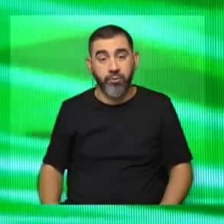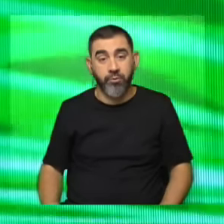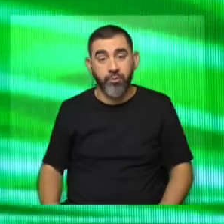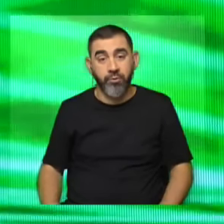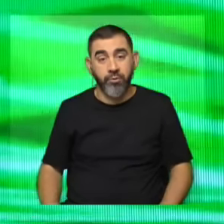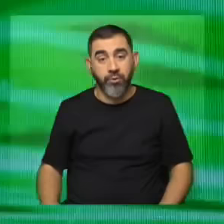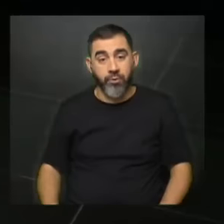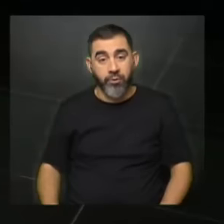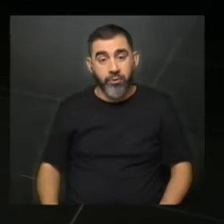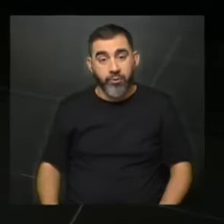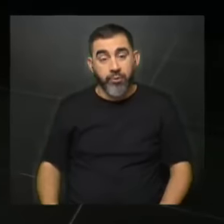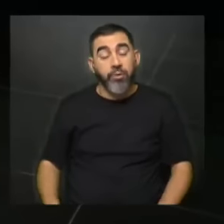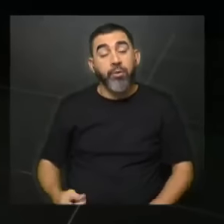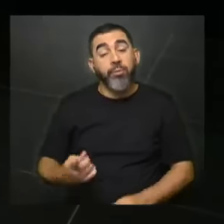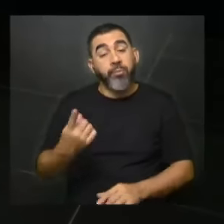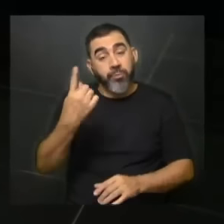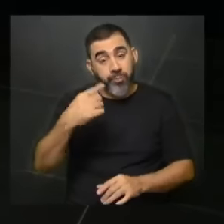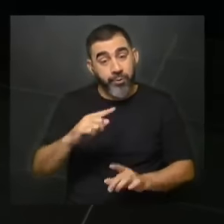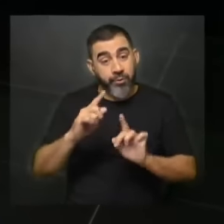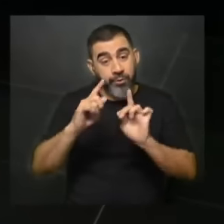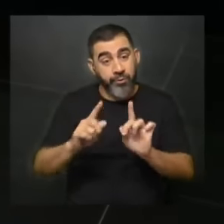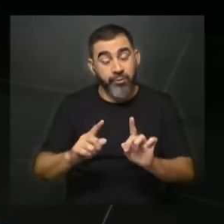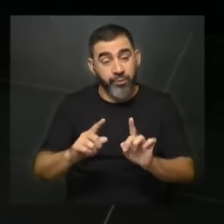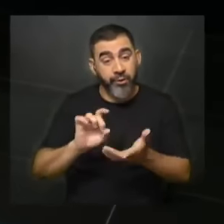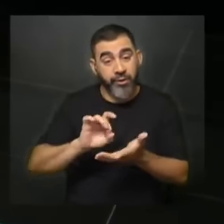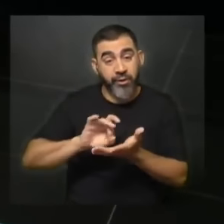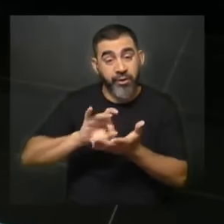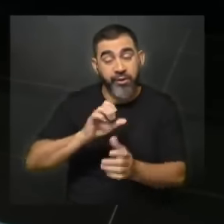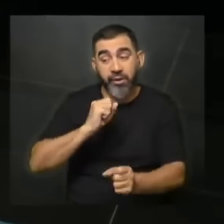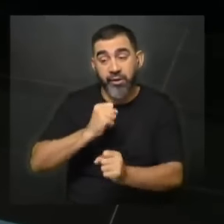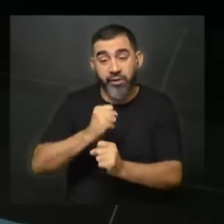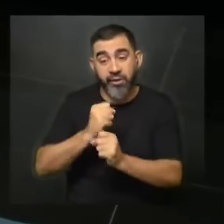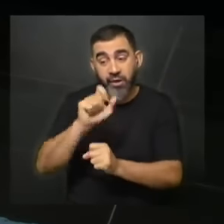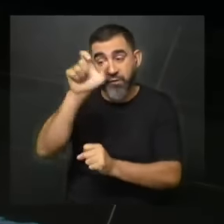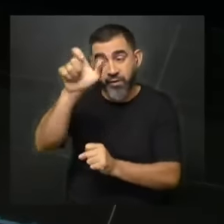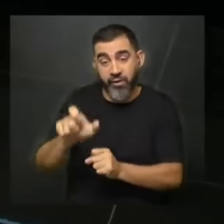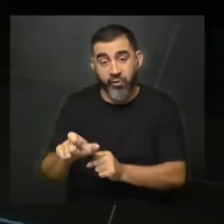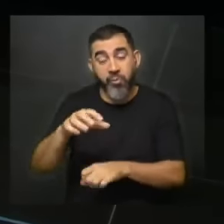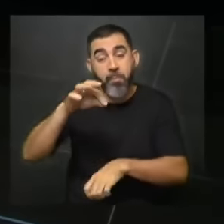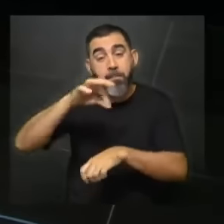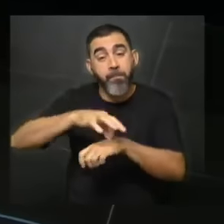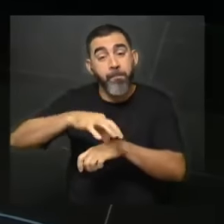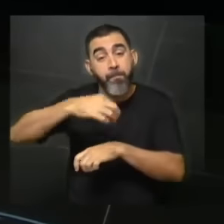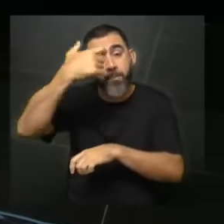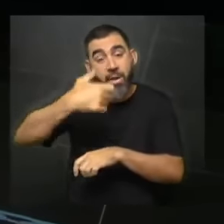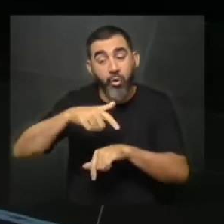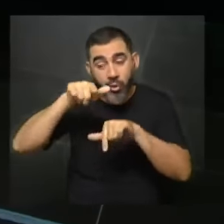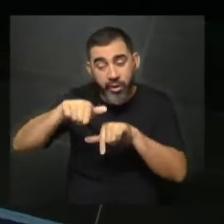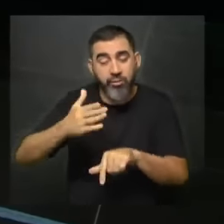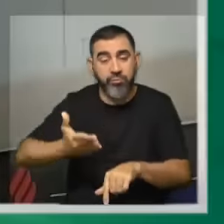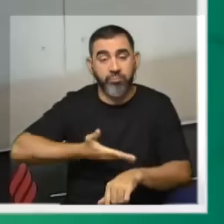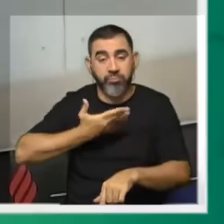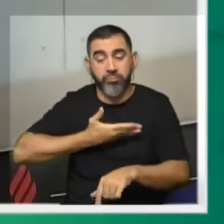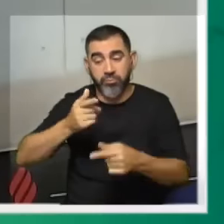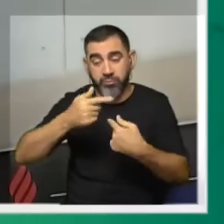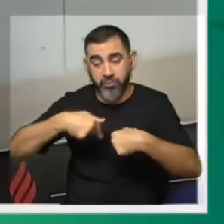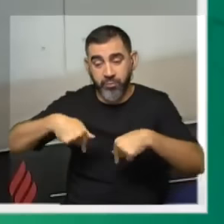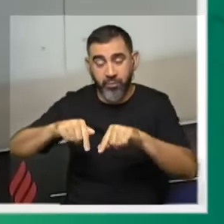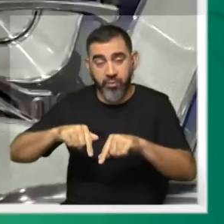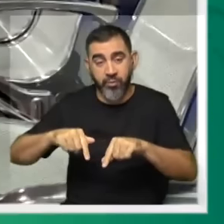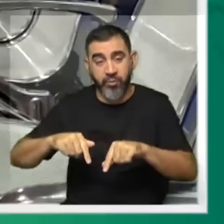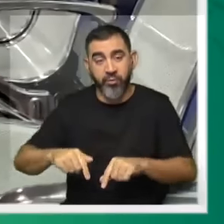Integra Pero eso se transmite después a charlo como trabajador en sus cargos como médico eso es lo que nosotros estamos cuestionando ahora